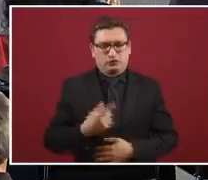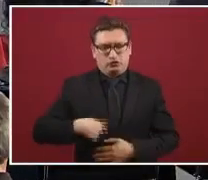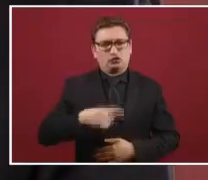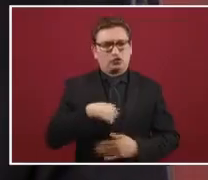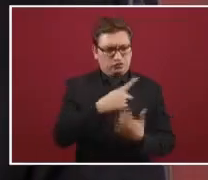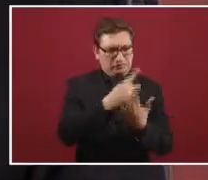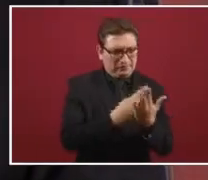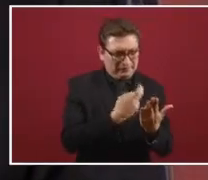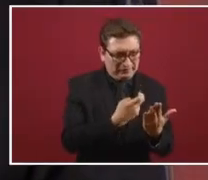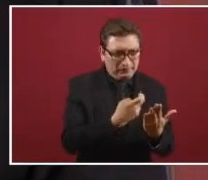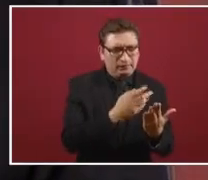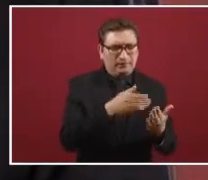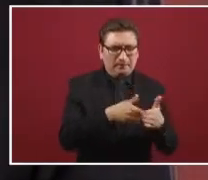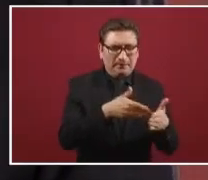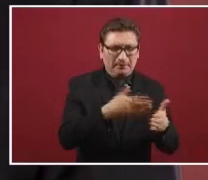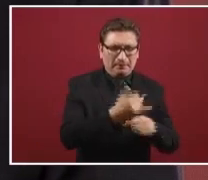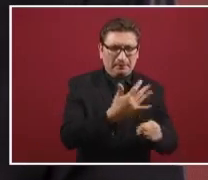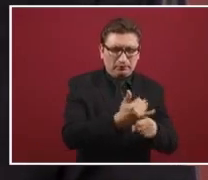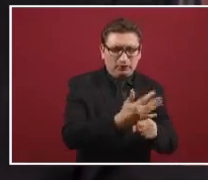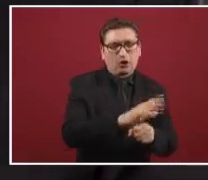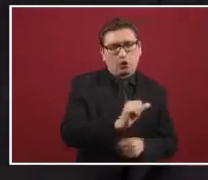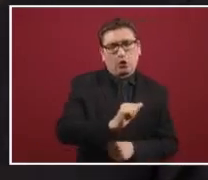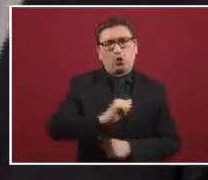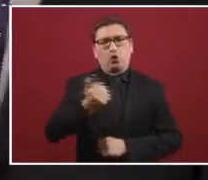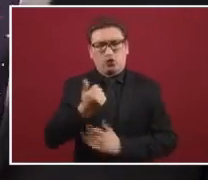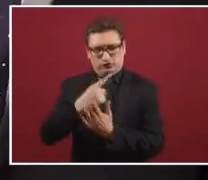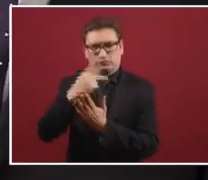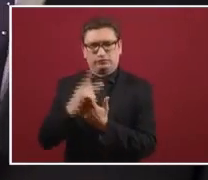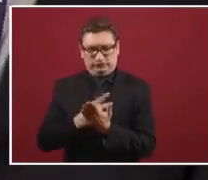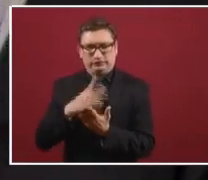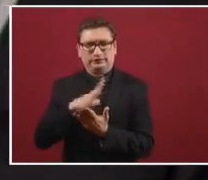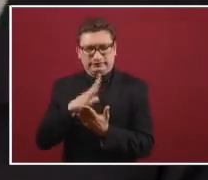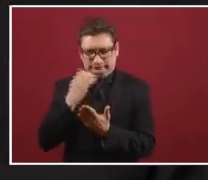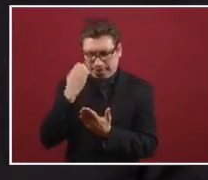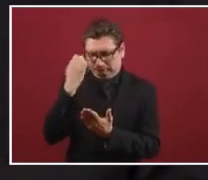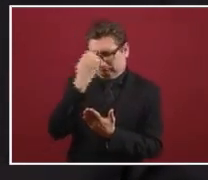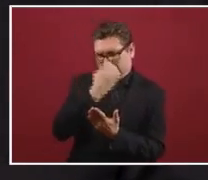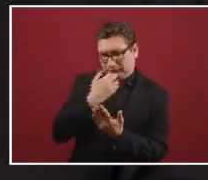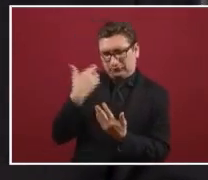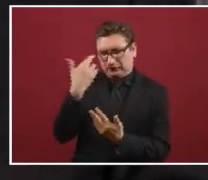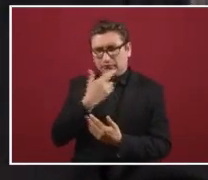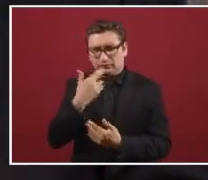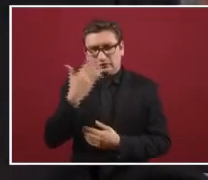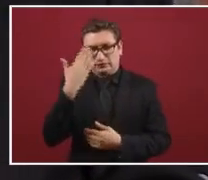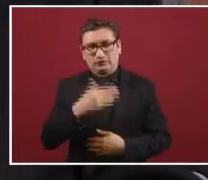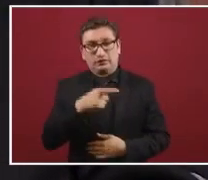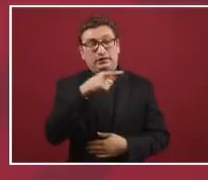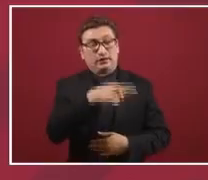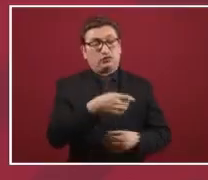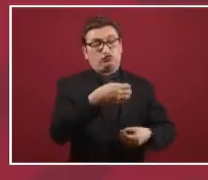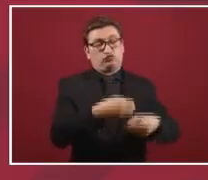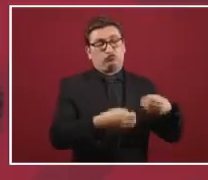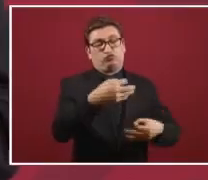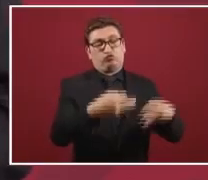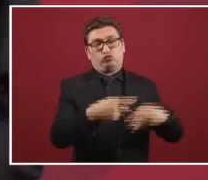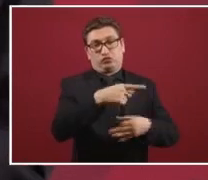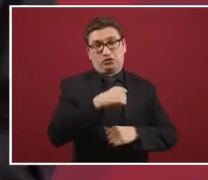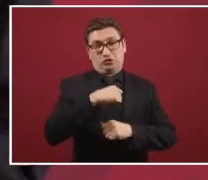está analizando. Afortunadamente el Poder Judicial resolvió